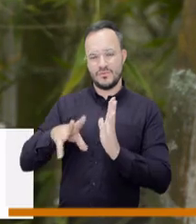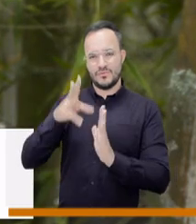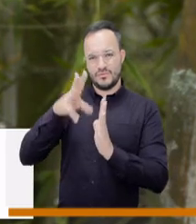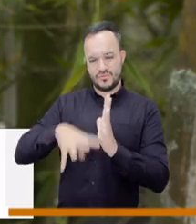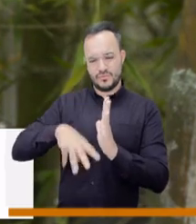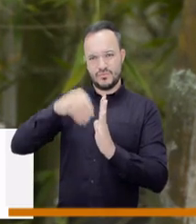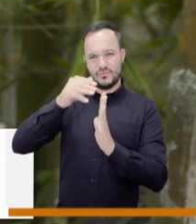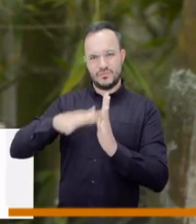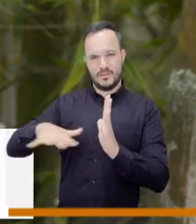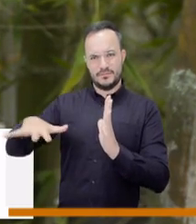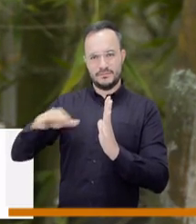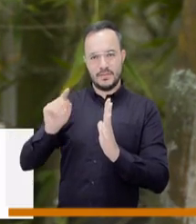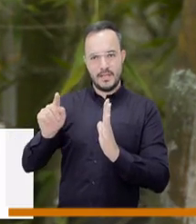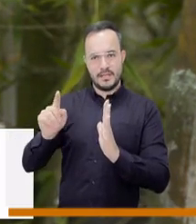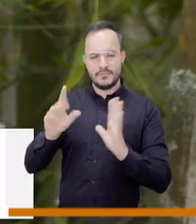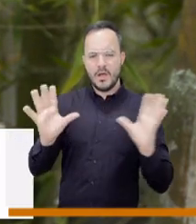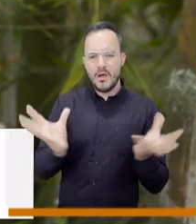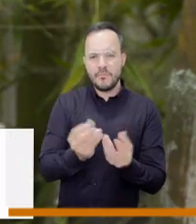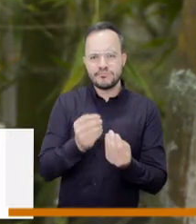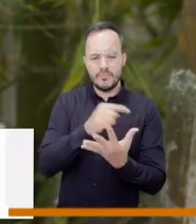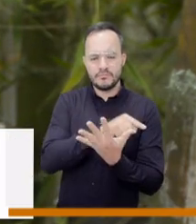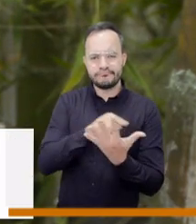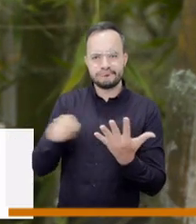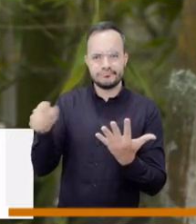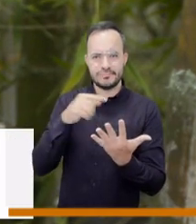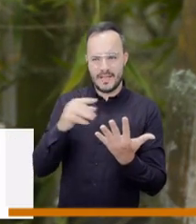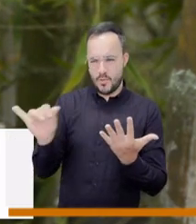opiáceos, ser sintético,